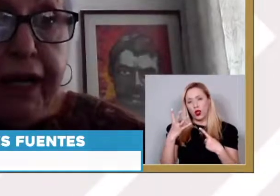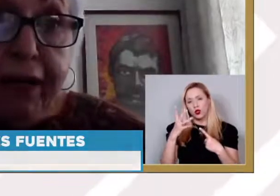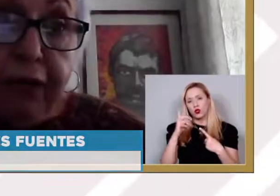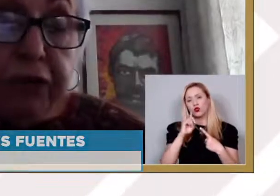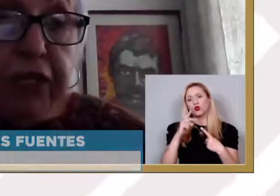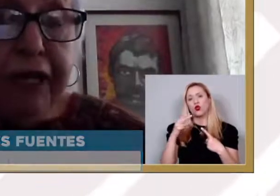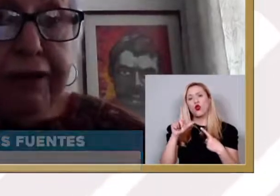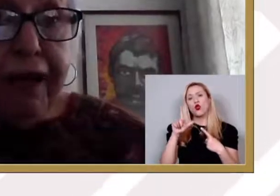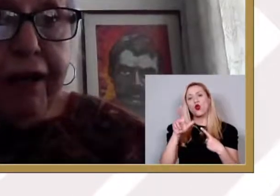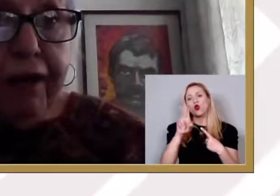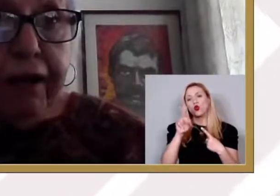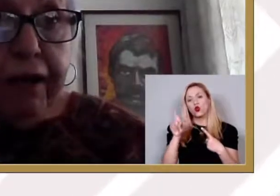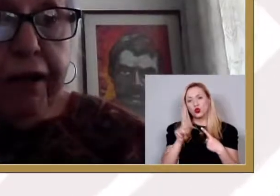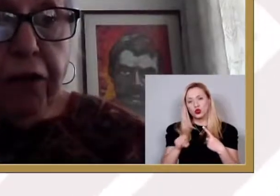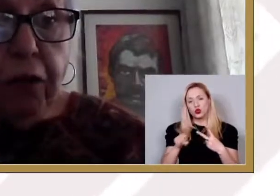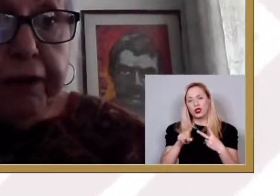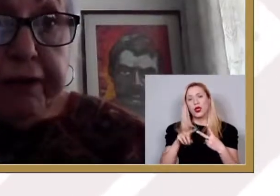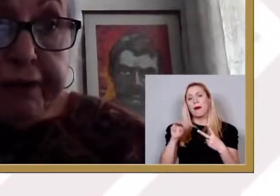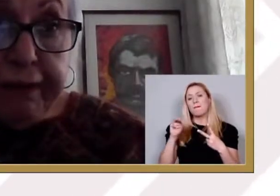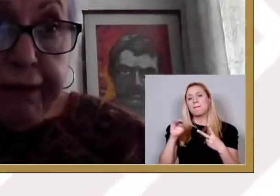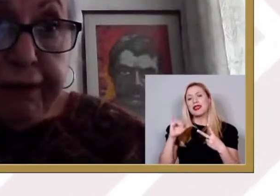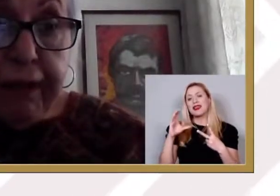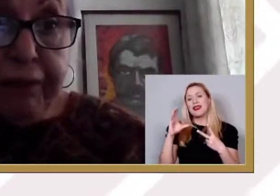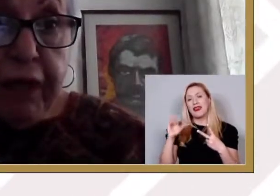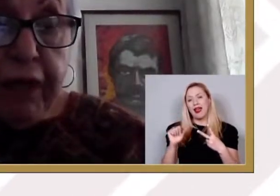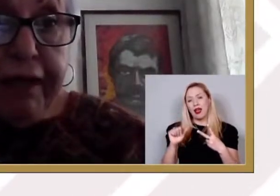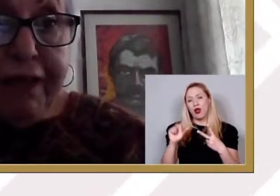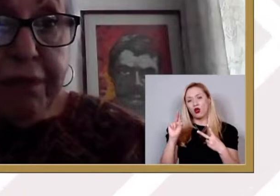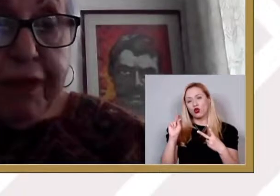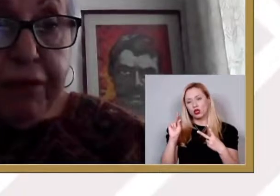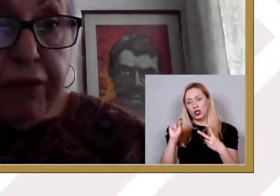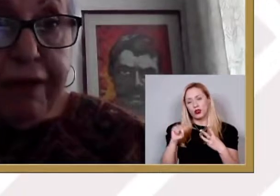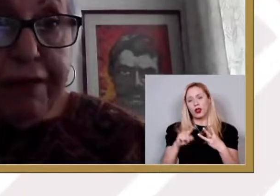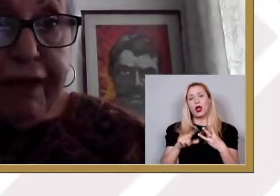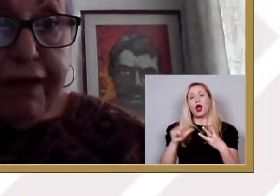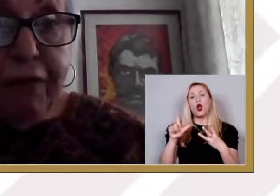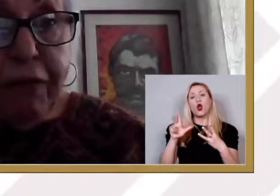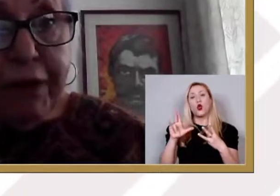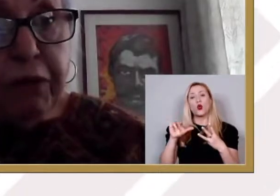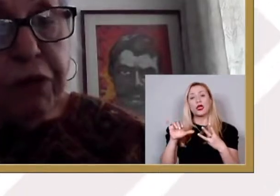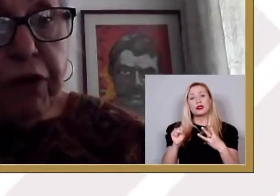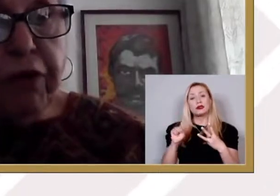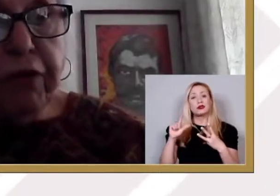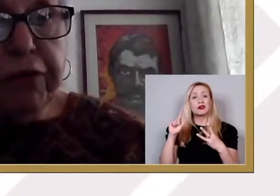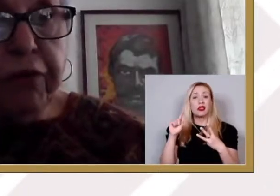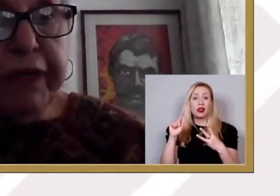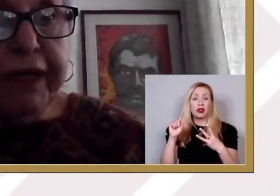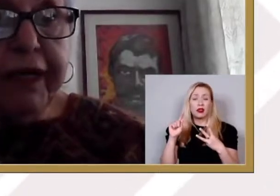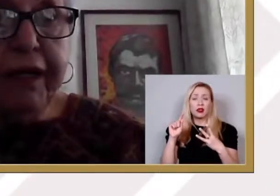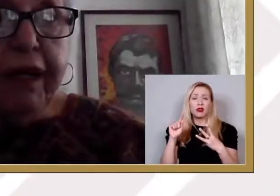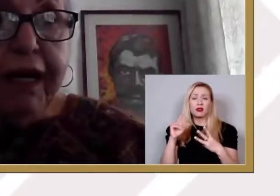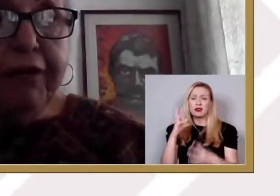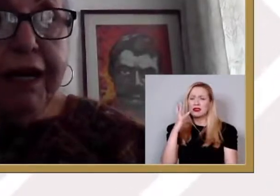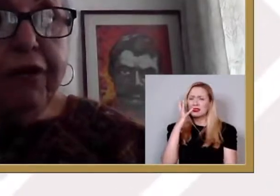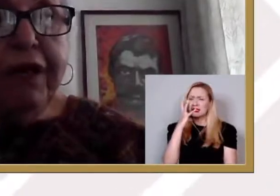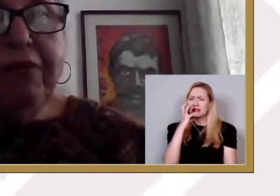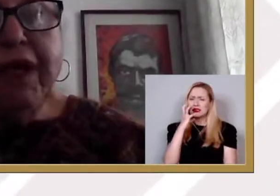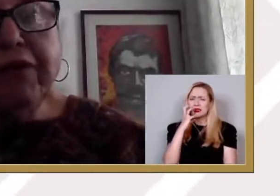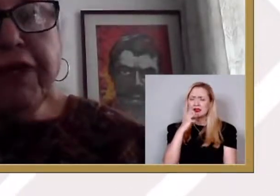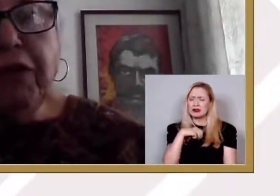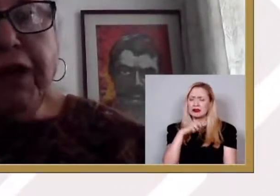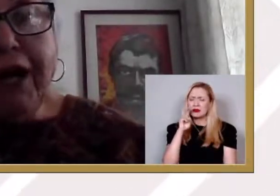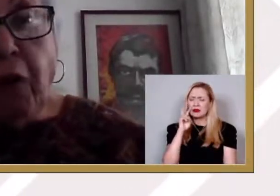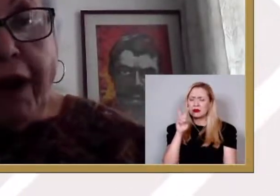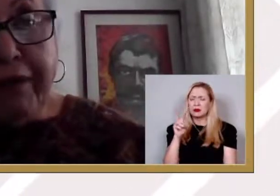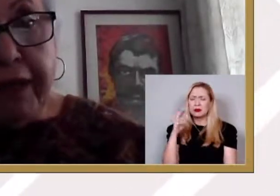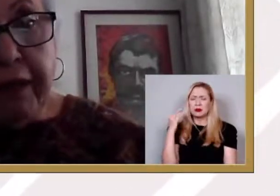doña Mica de 80 y don Luis de 70. Estas personas, fue muy doloroso ver que en